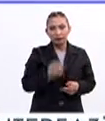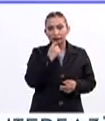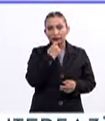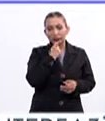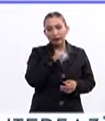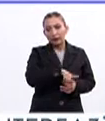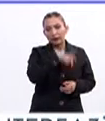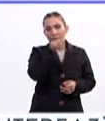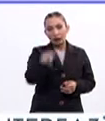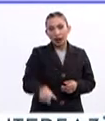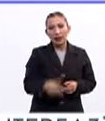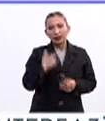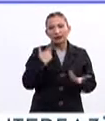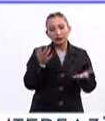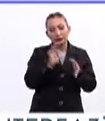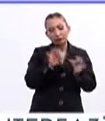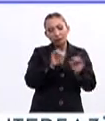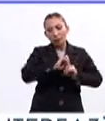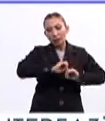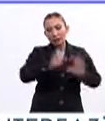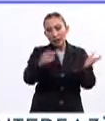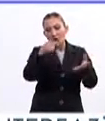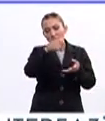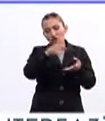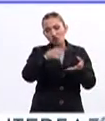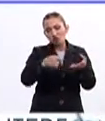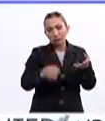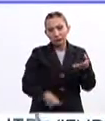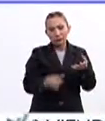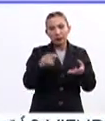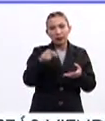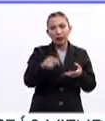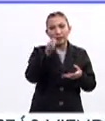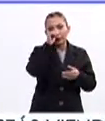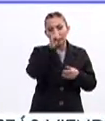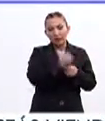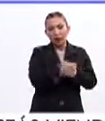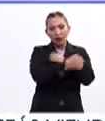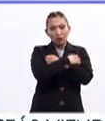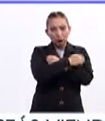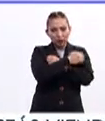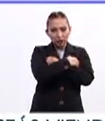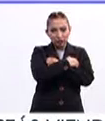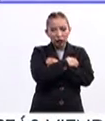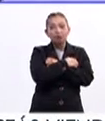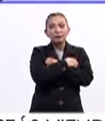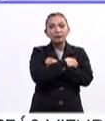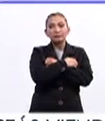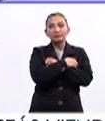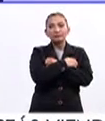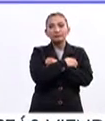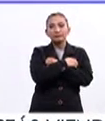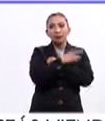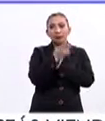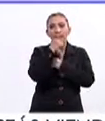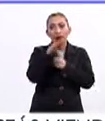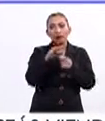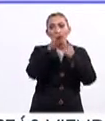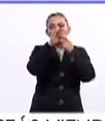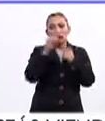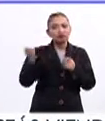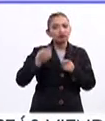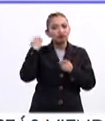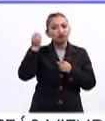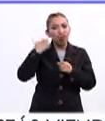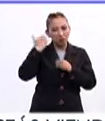Obrador, posteriormente delineó más a profundidad los puntos el secretario de Educación Pública, donde destacó estos